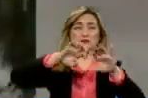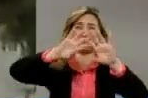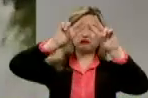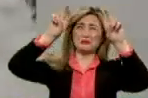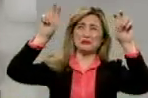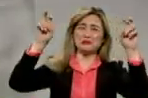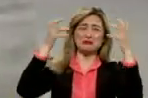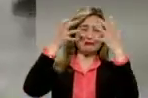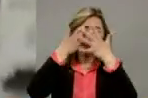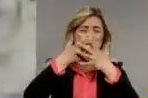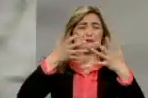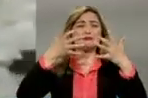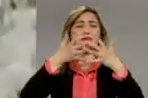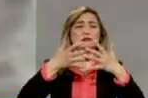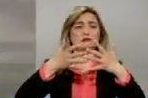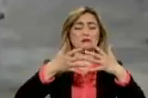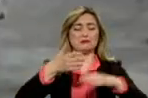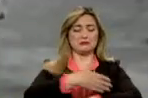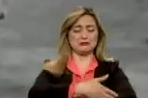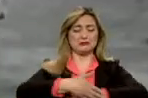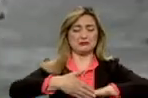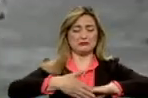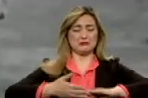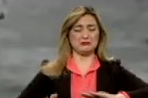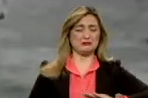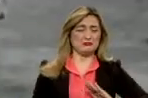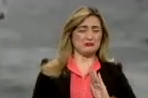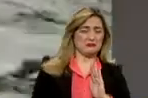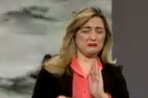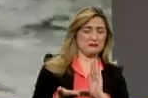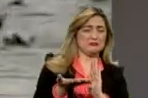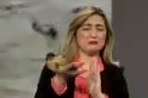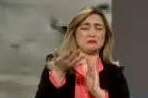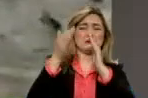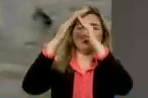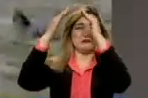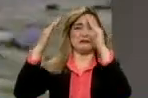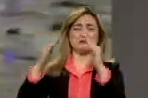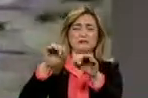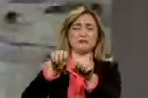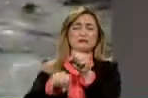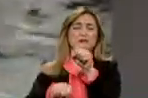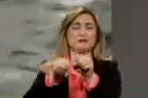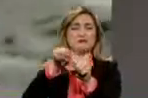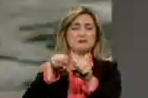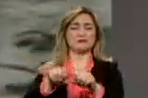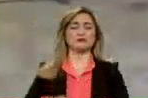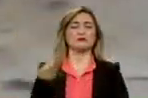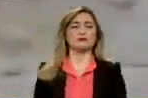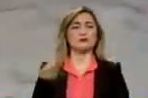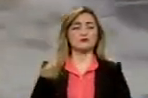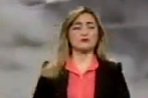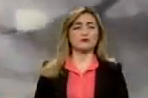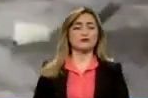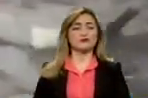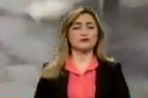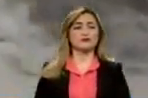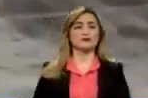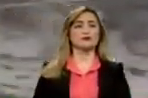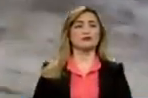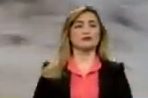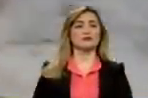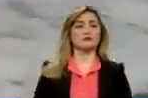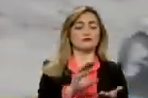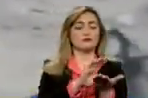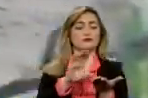principales calles se escondían bajo el agua. La estructura de varias casas resultó afectada por la fuerza del torrente e incluso derrumbó